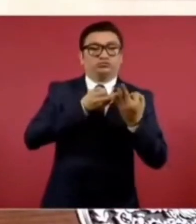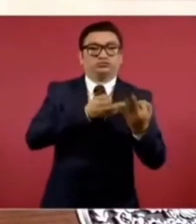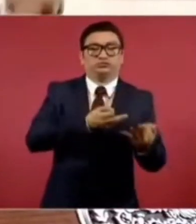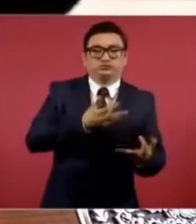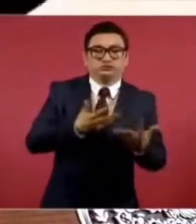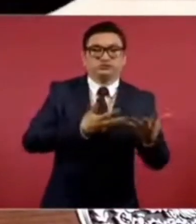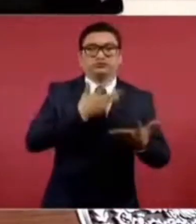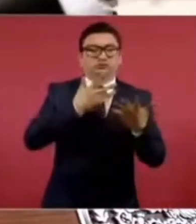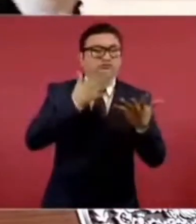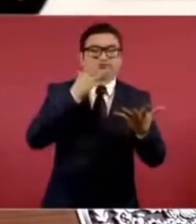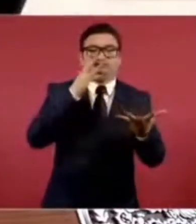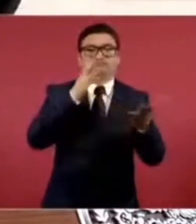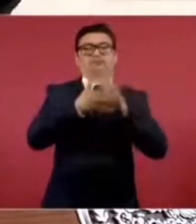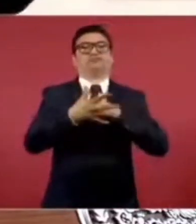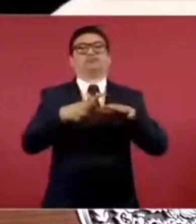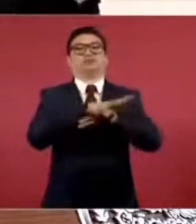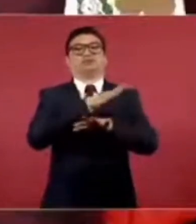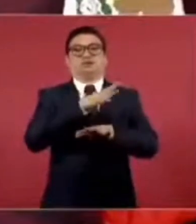y ahí vemos